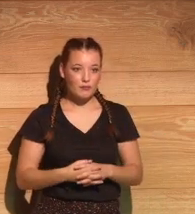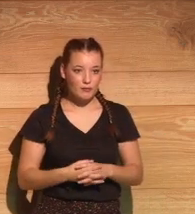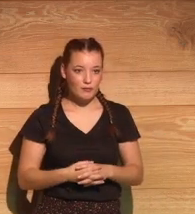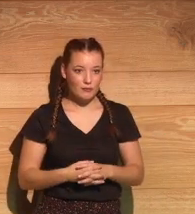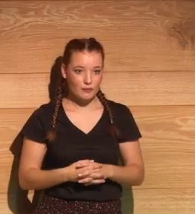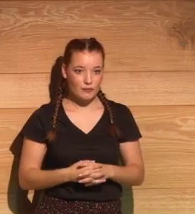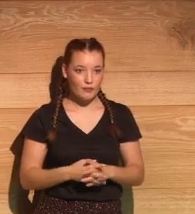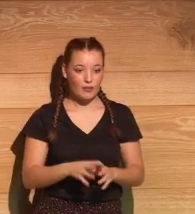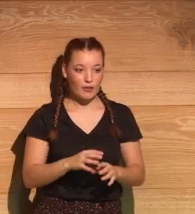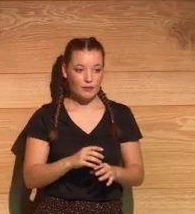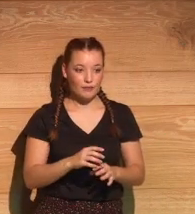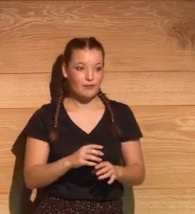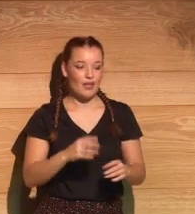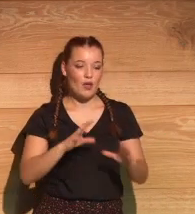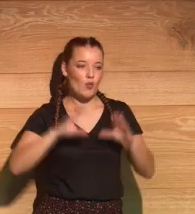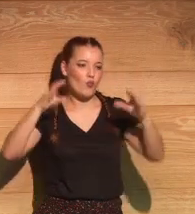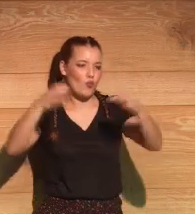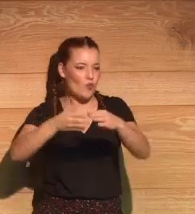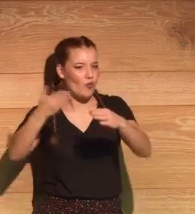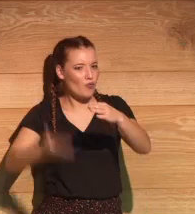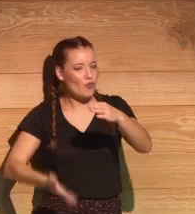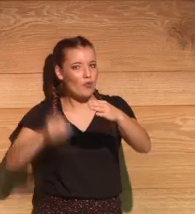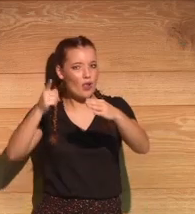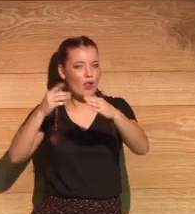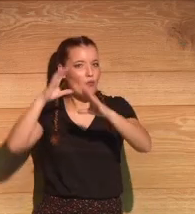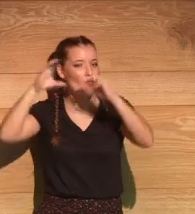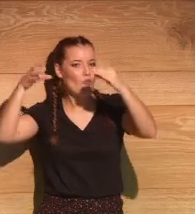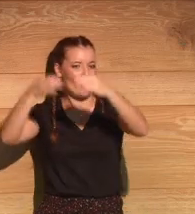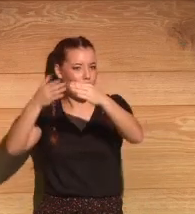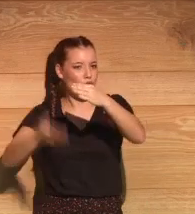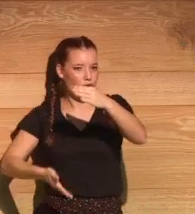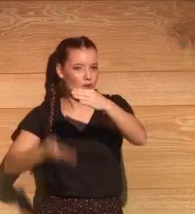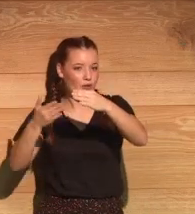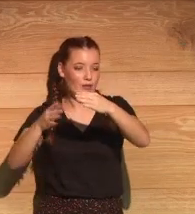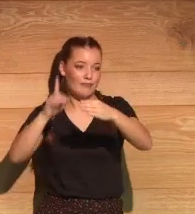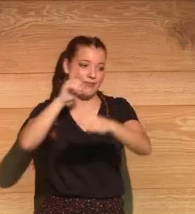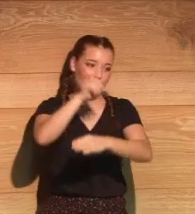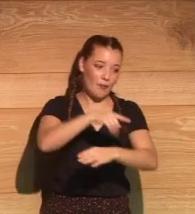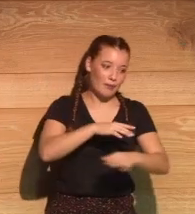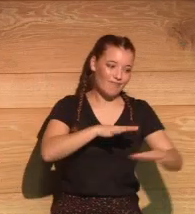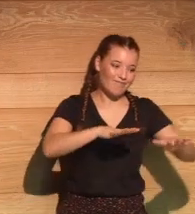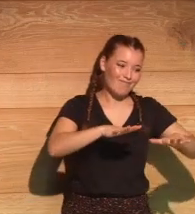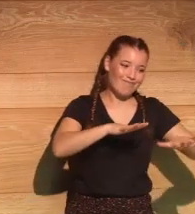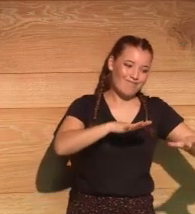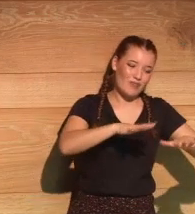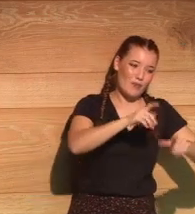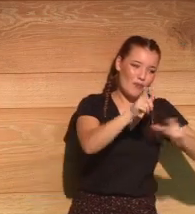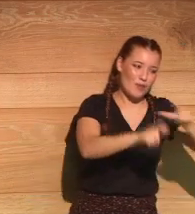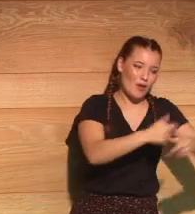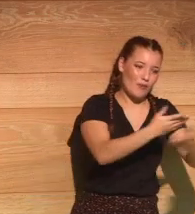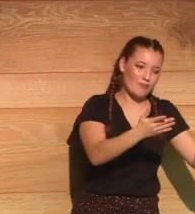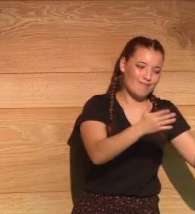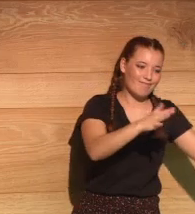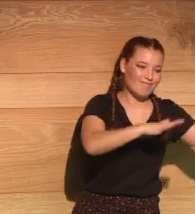a las élites y, si se quiere, es verdad, a una cierta inacción de la población. Estoy de acuerdo, pero no es